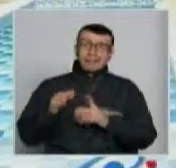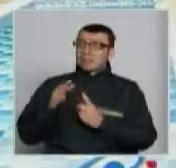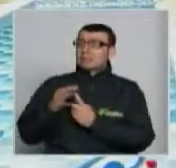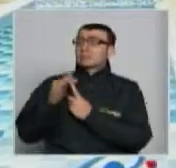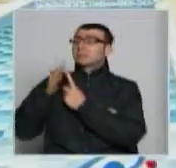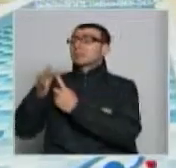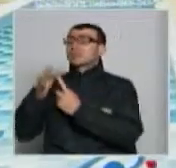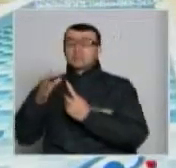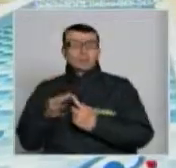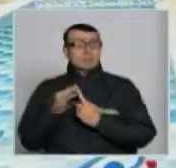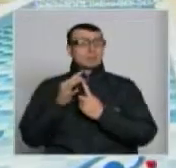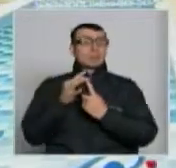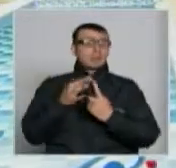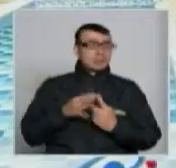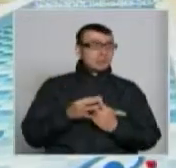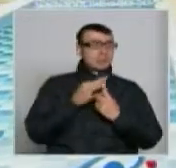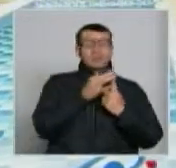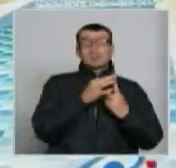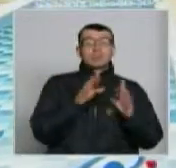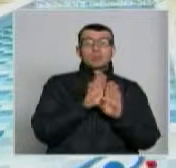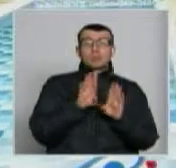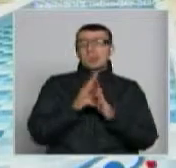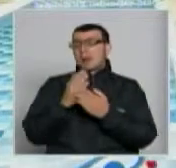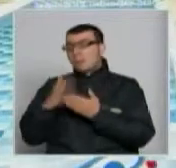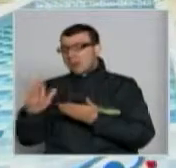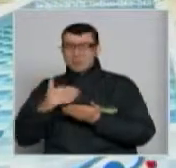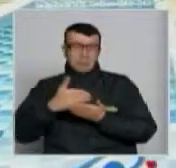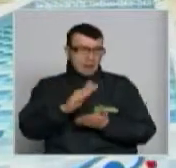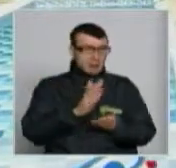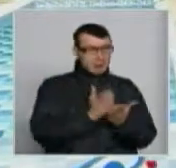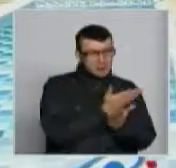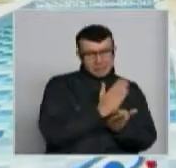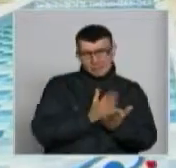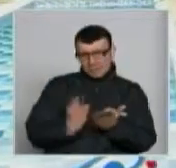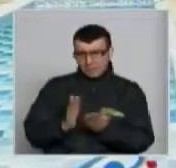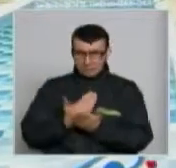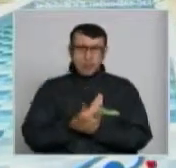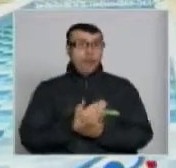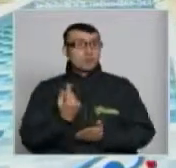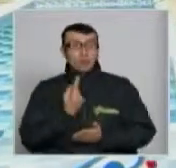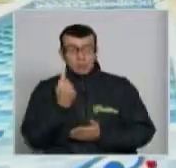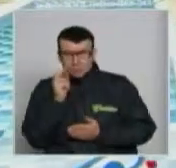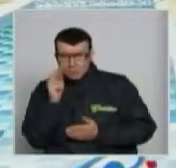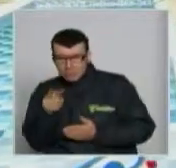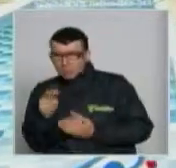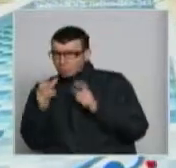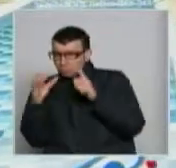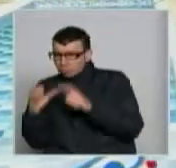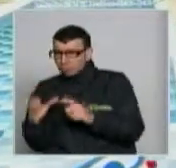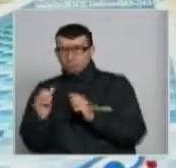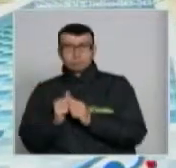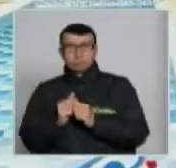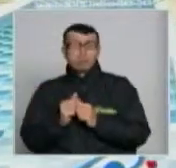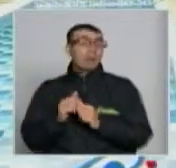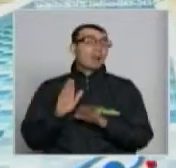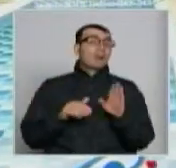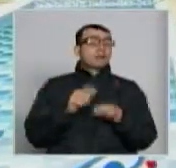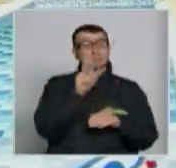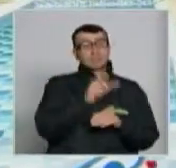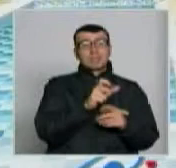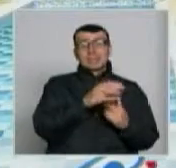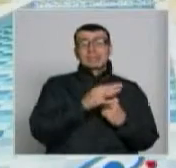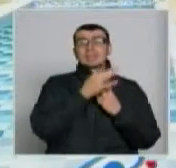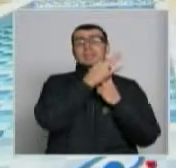especializando, más estamos descuartizando el cuerpo. Entonces no vemos sino una fracción. Entonces hay quienes se